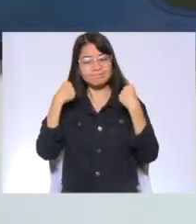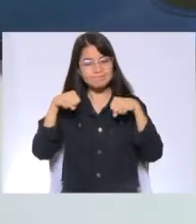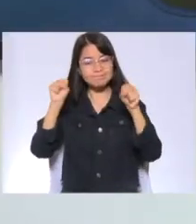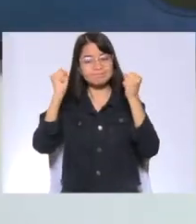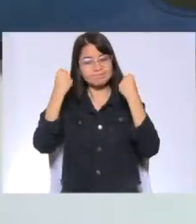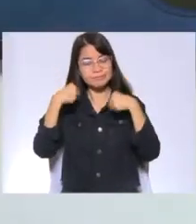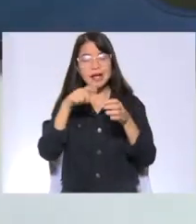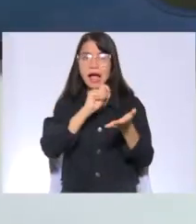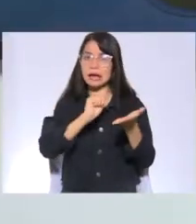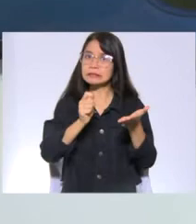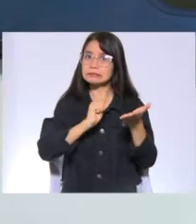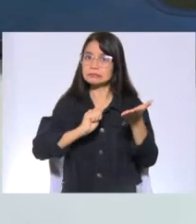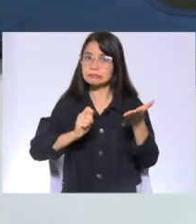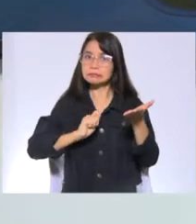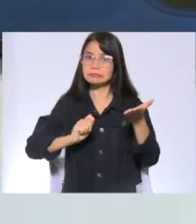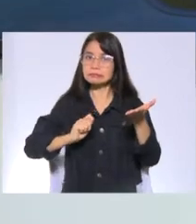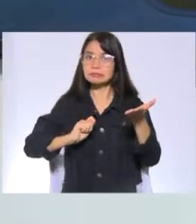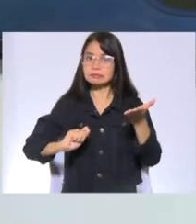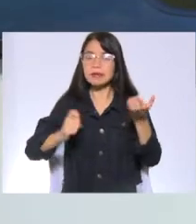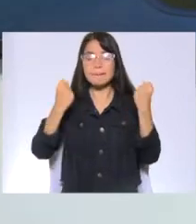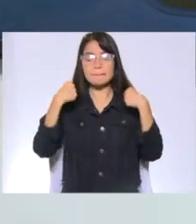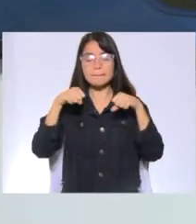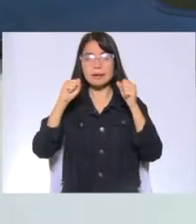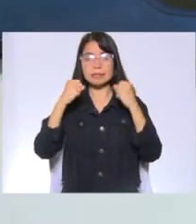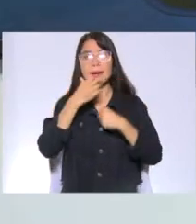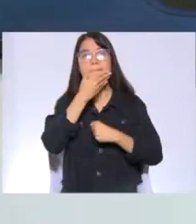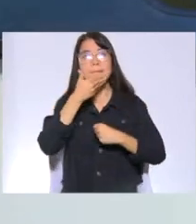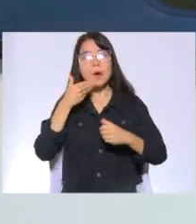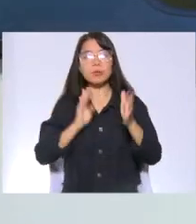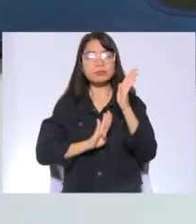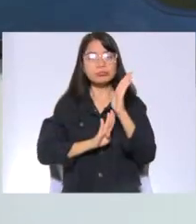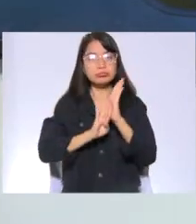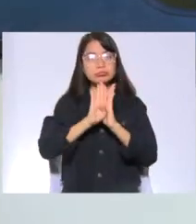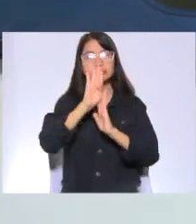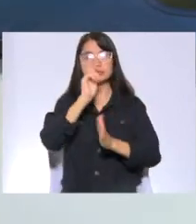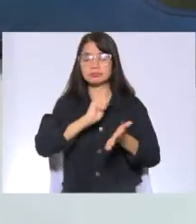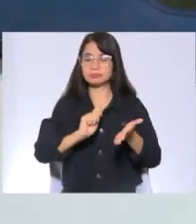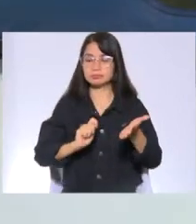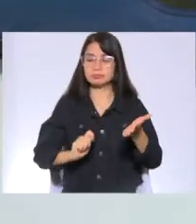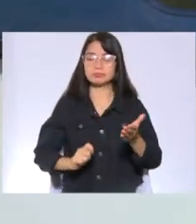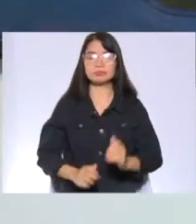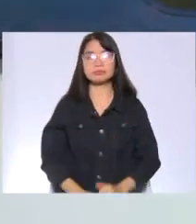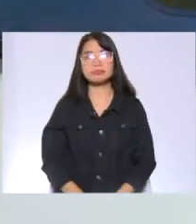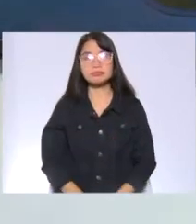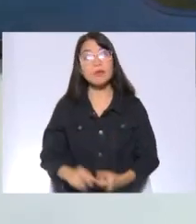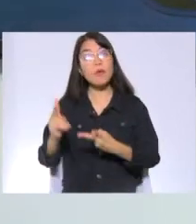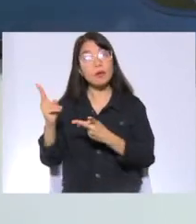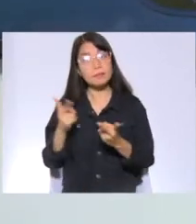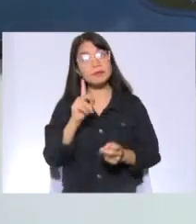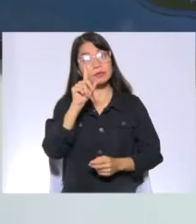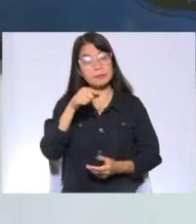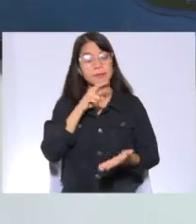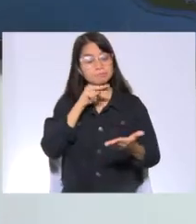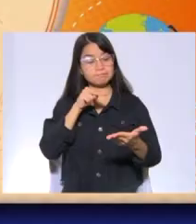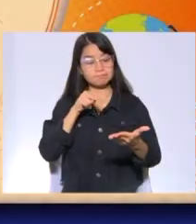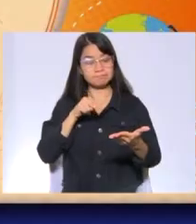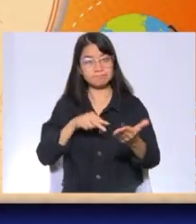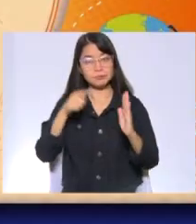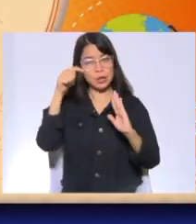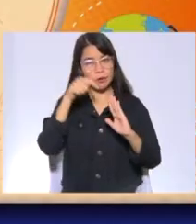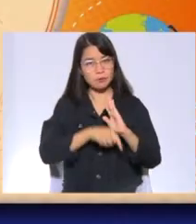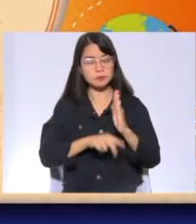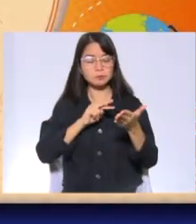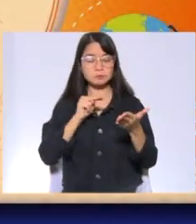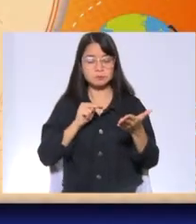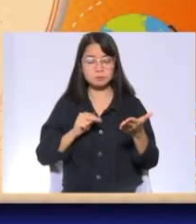podemos entonces ir mejorando nuestra capacidad de escritura. Y también los invito, por supuesto, a la lectura. Hablando de la